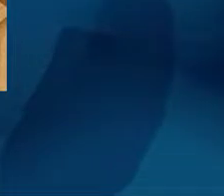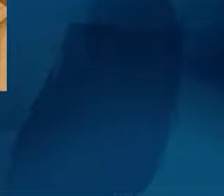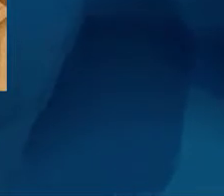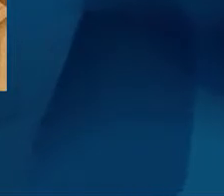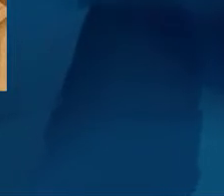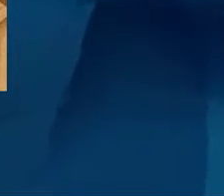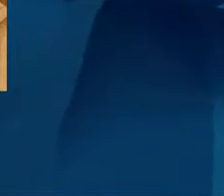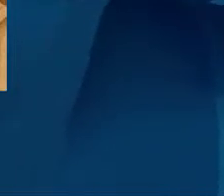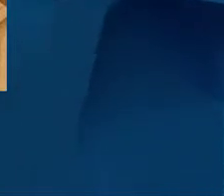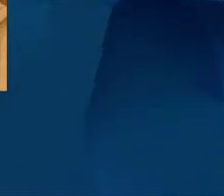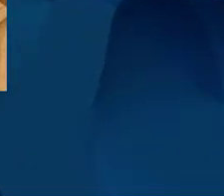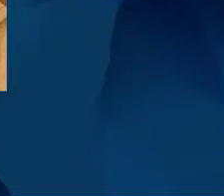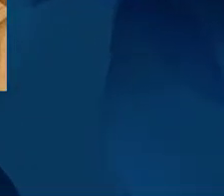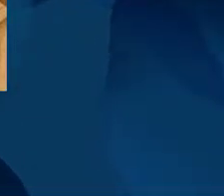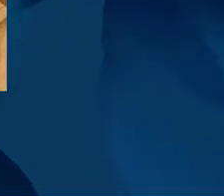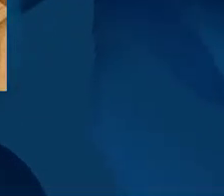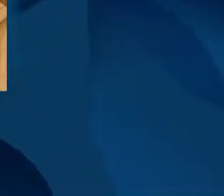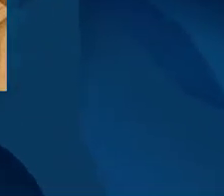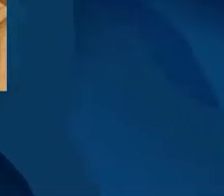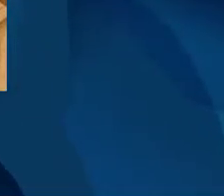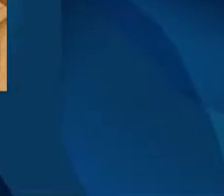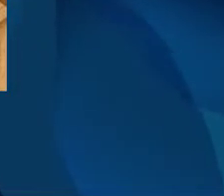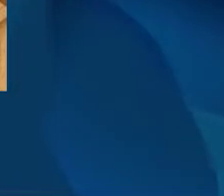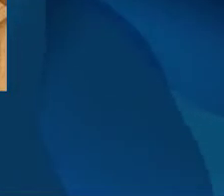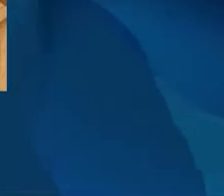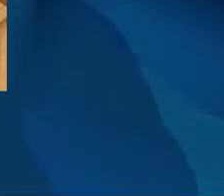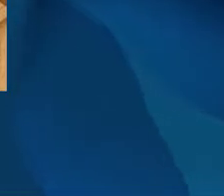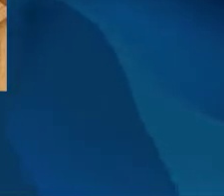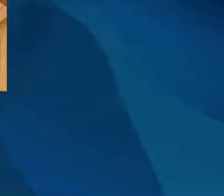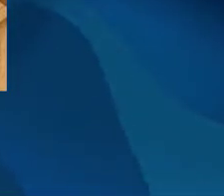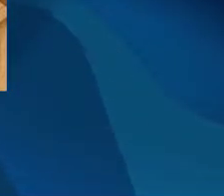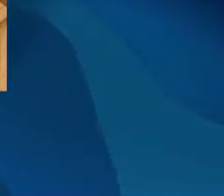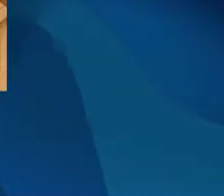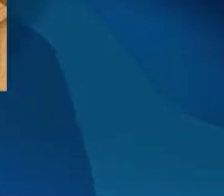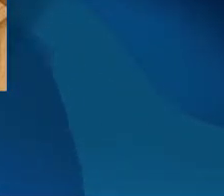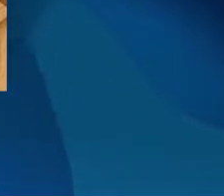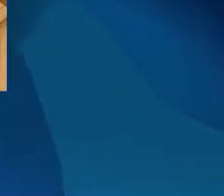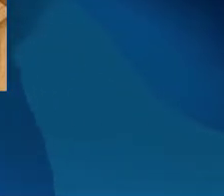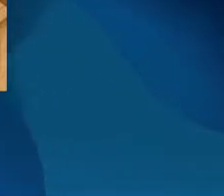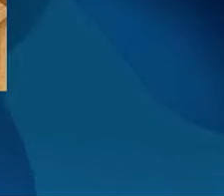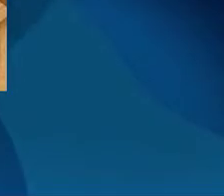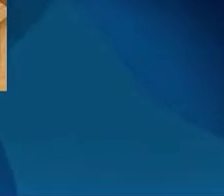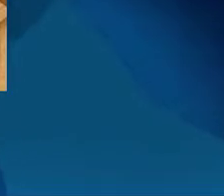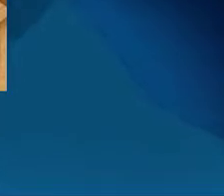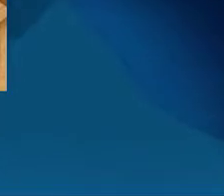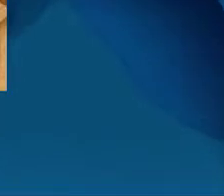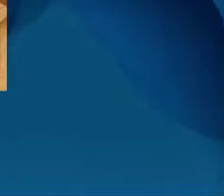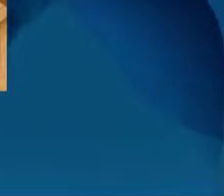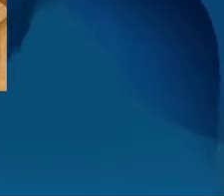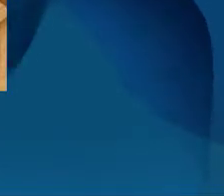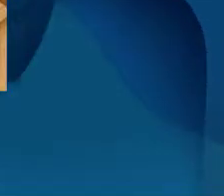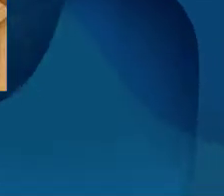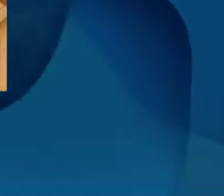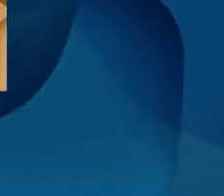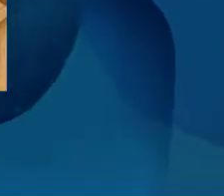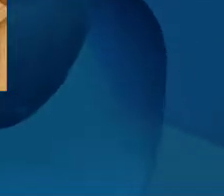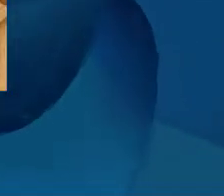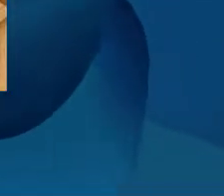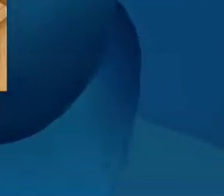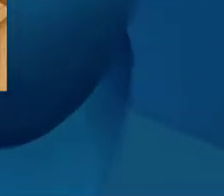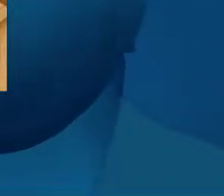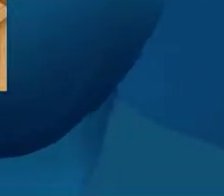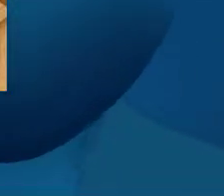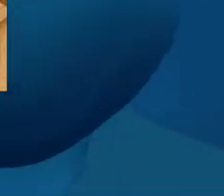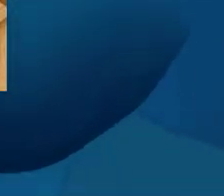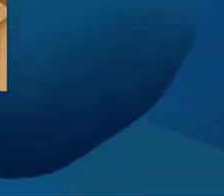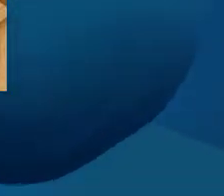Magnates petroleros que ahí se hicieron ricos, pelaron todos gallos con la ley de expropiación.